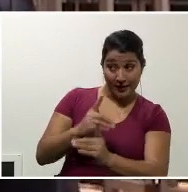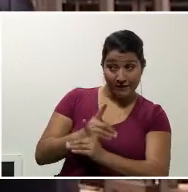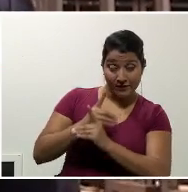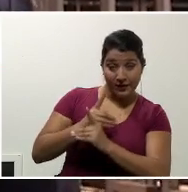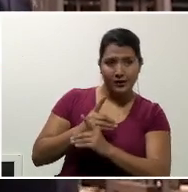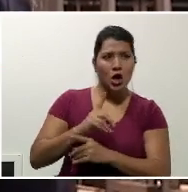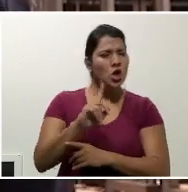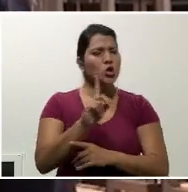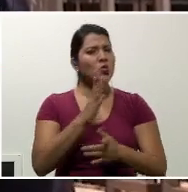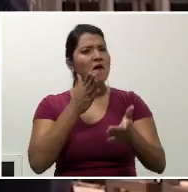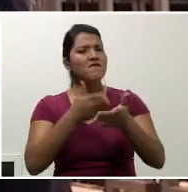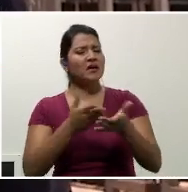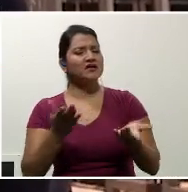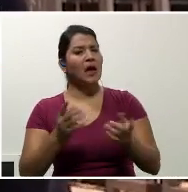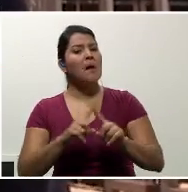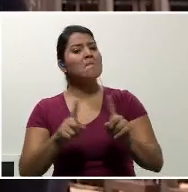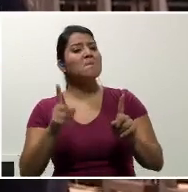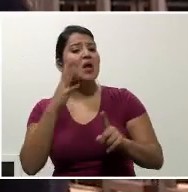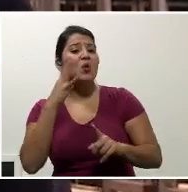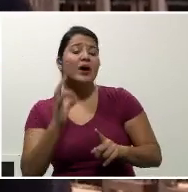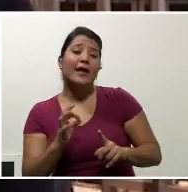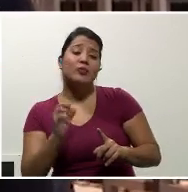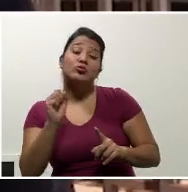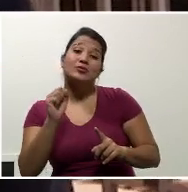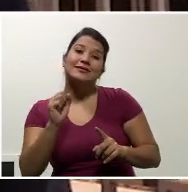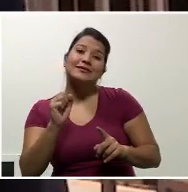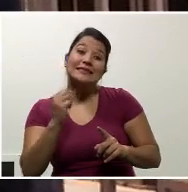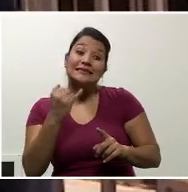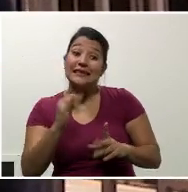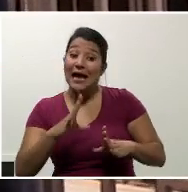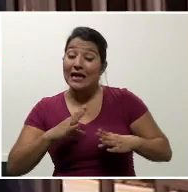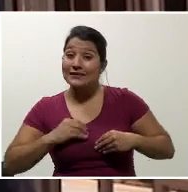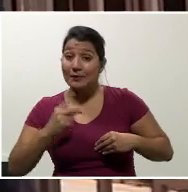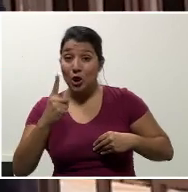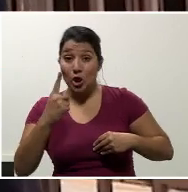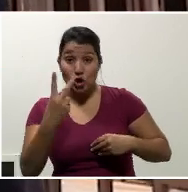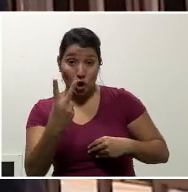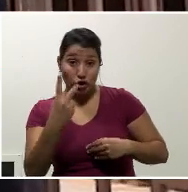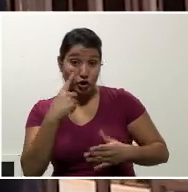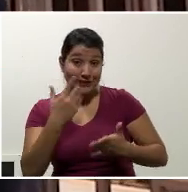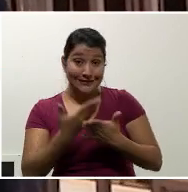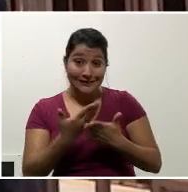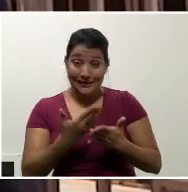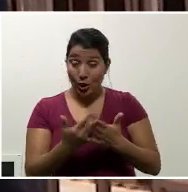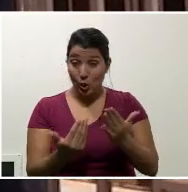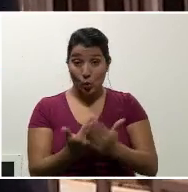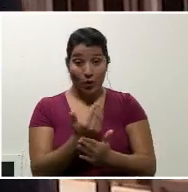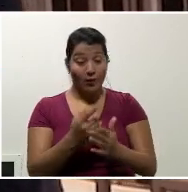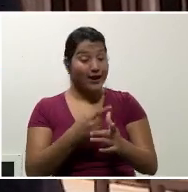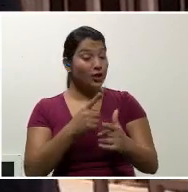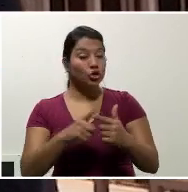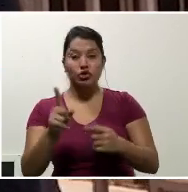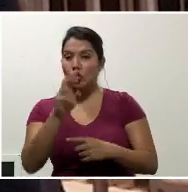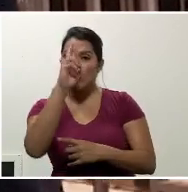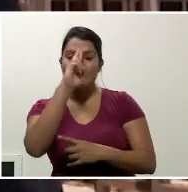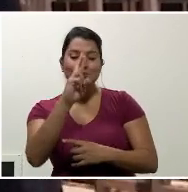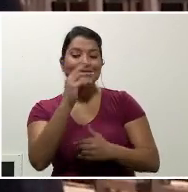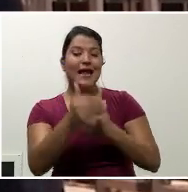sin embargo consideramos que lo que podría afectar es el debido proceso. No se está negando en ningún momento a la defensa el hecho de